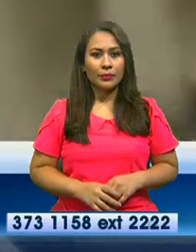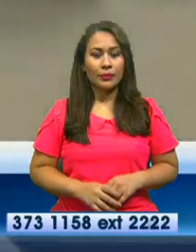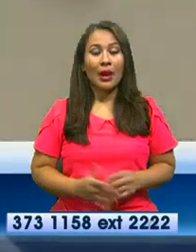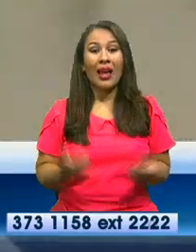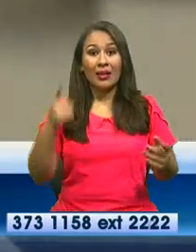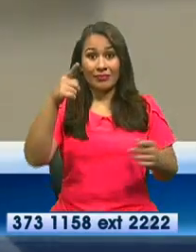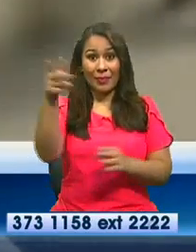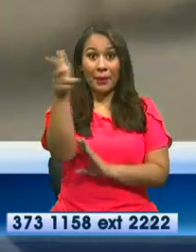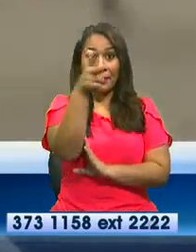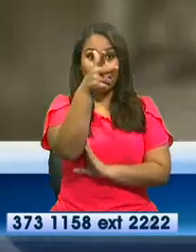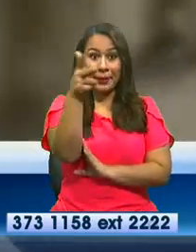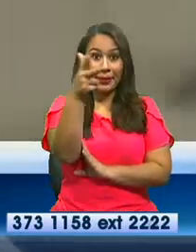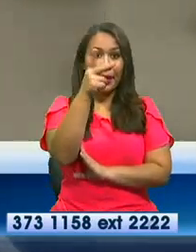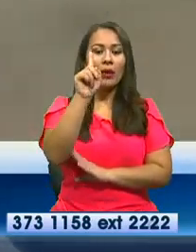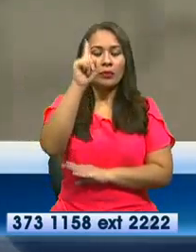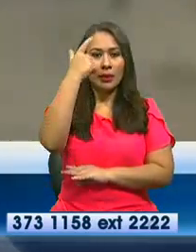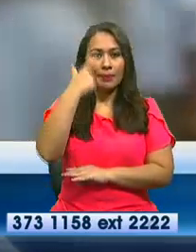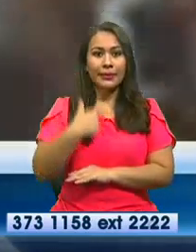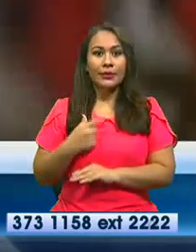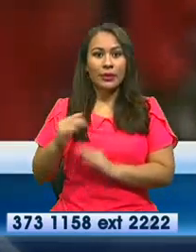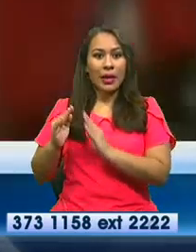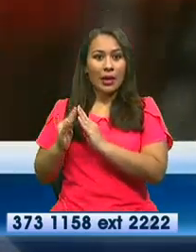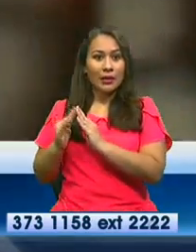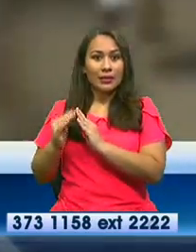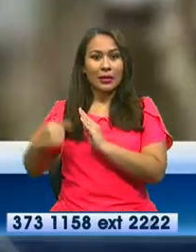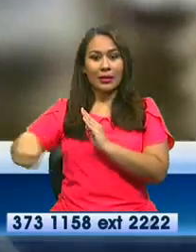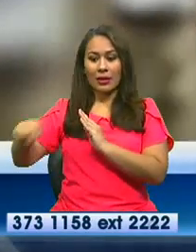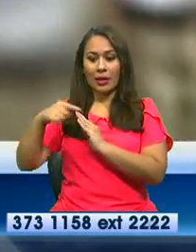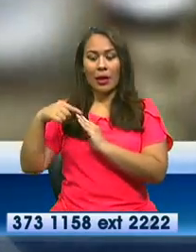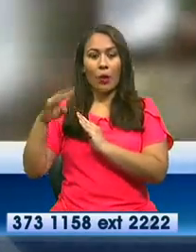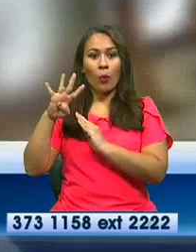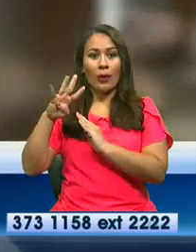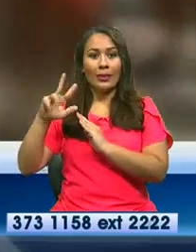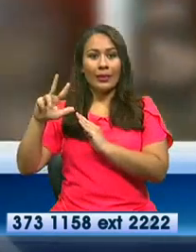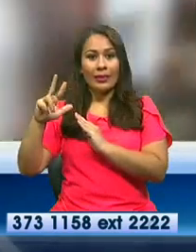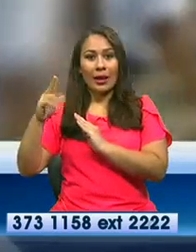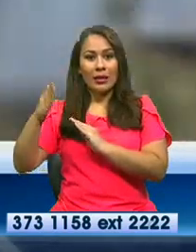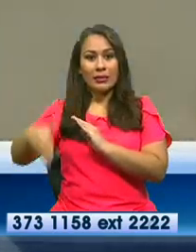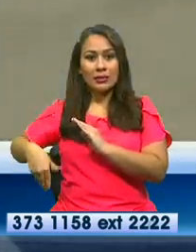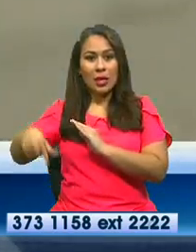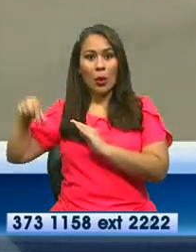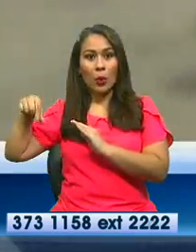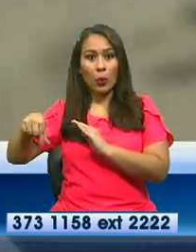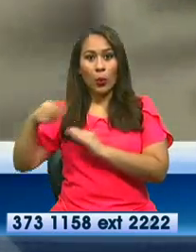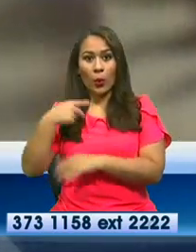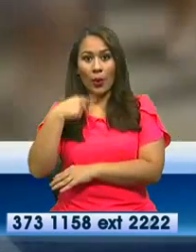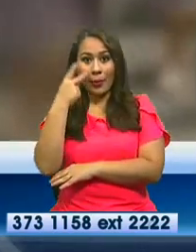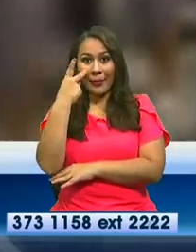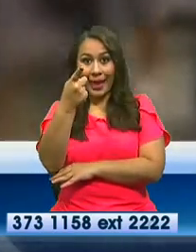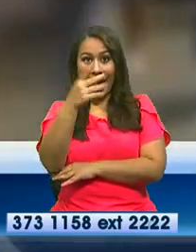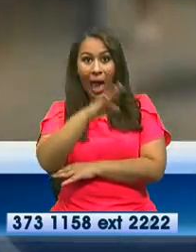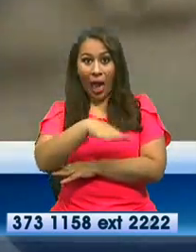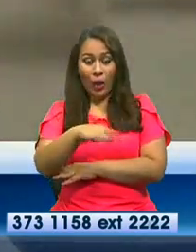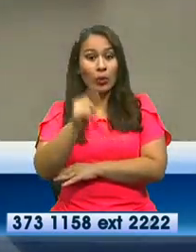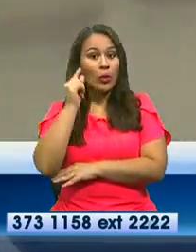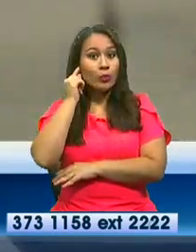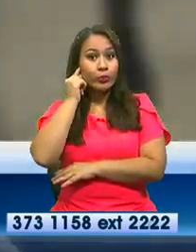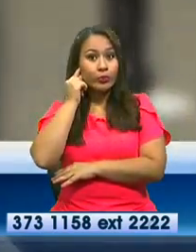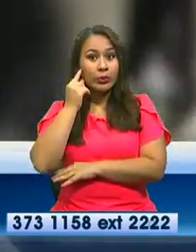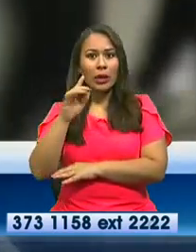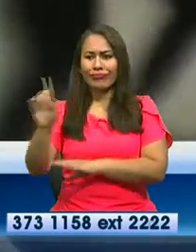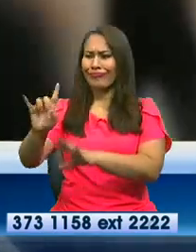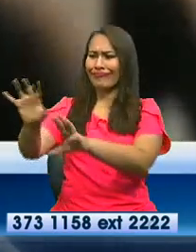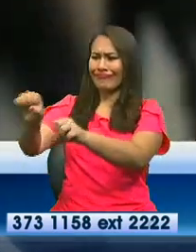En el video captado por uno de los habitantes de la 43 y la Q, se observa a un estudiante que también intentaba evitar que se lleven